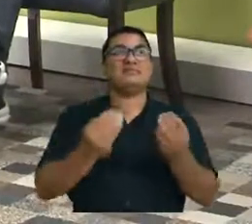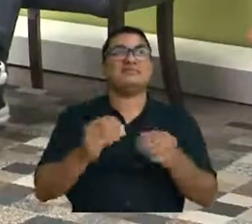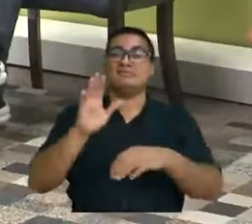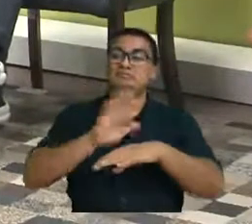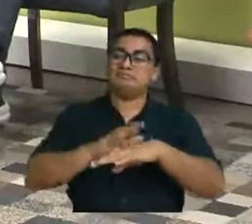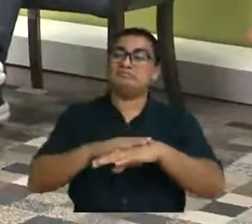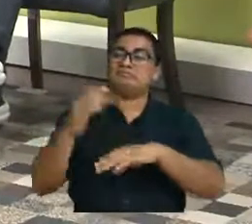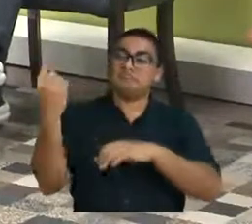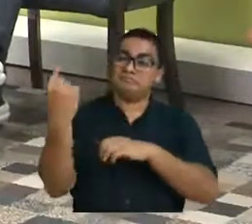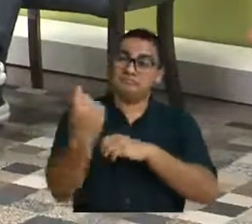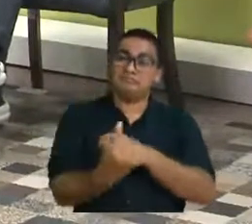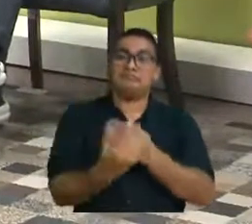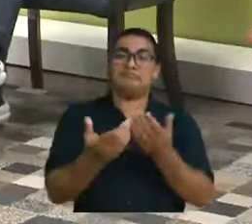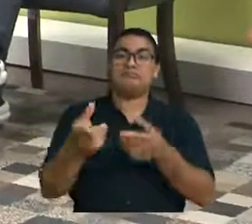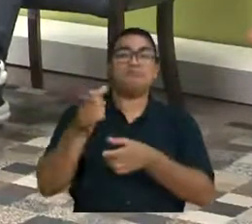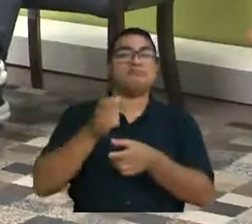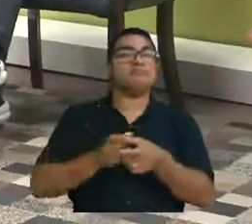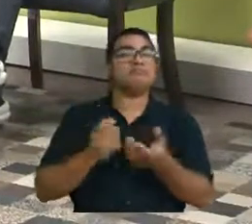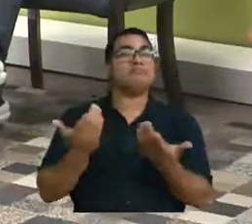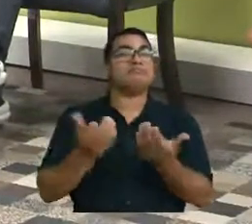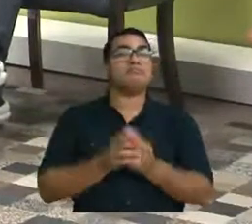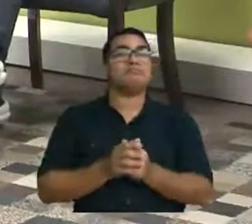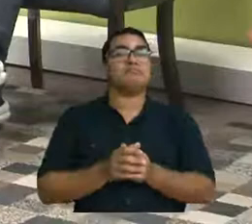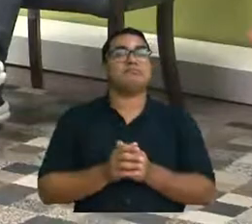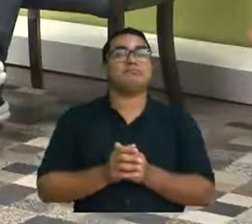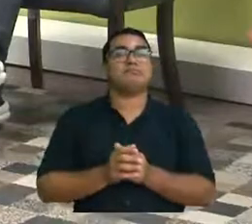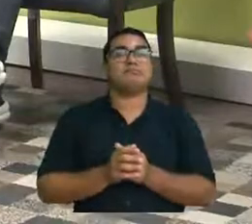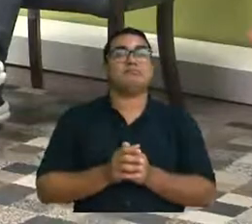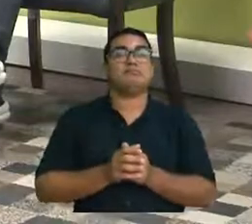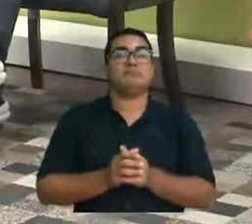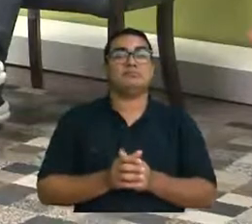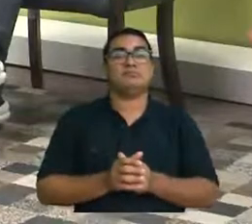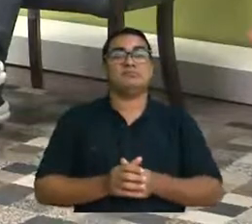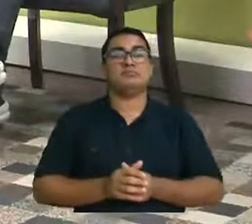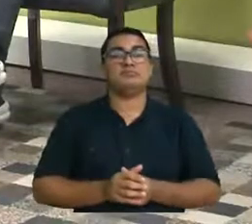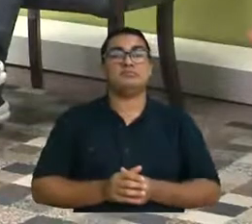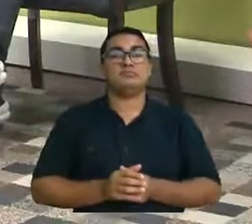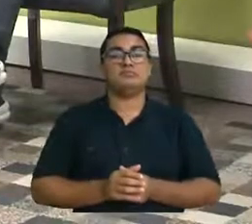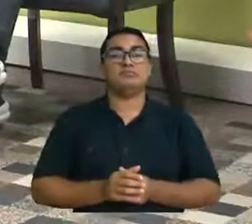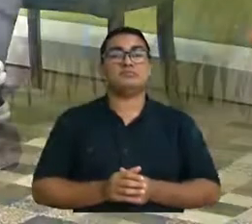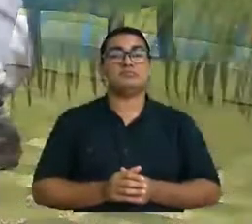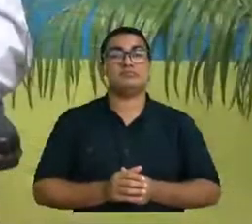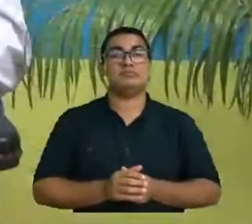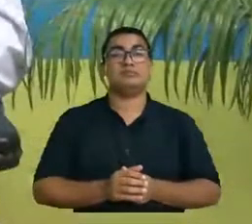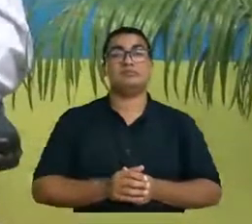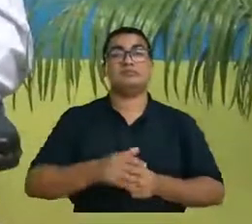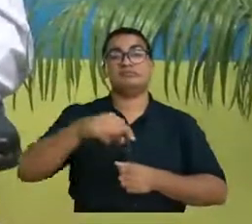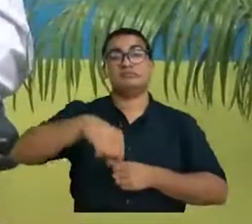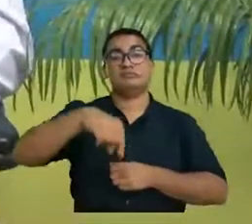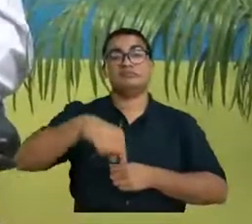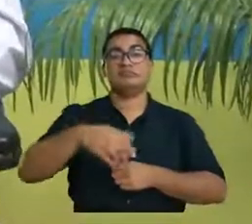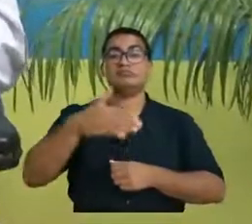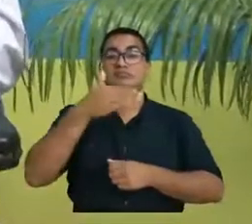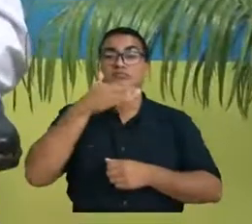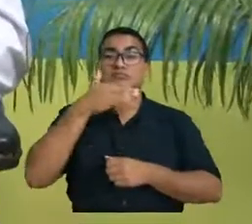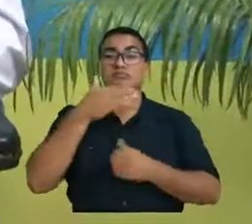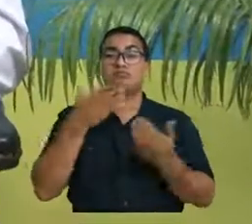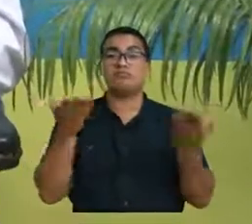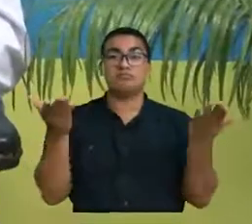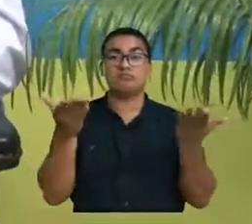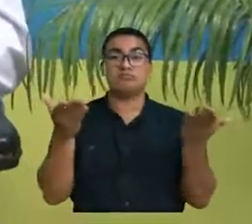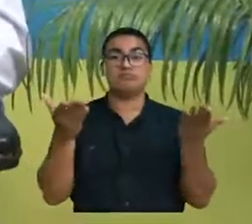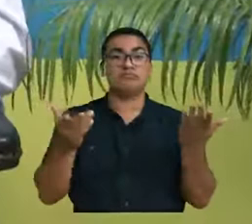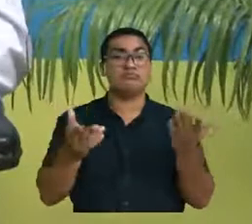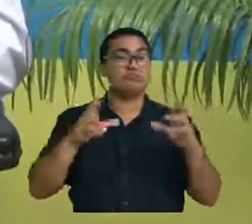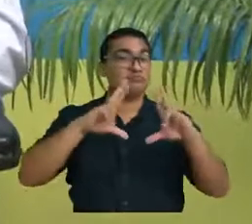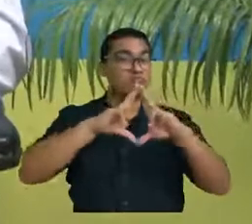invitación. Pues estamos nosotros ahorita ante una situación que no solamente la vivimos